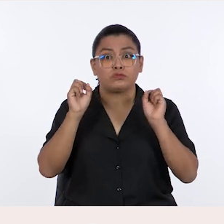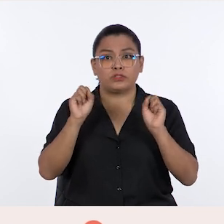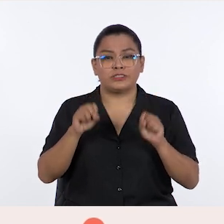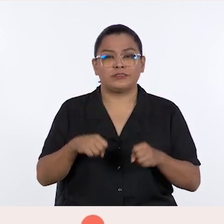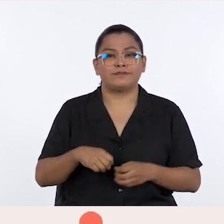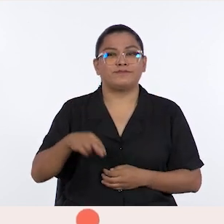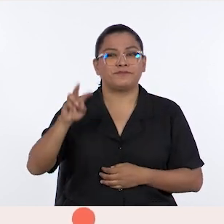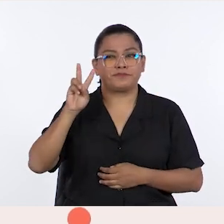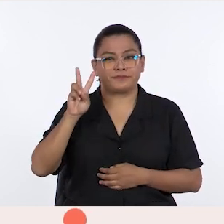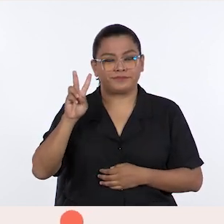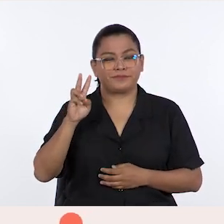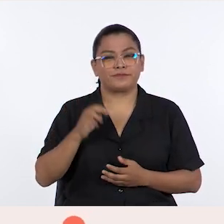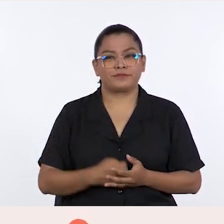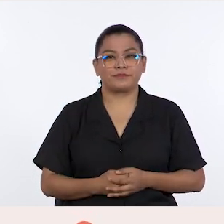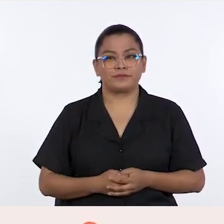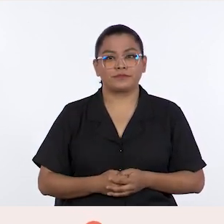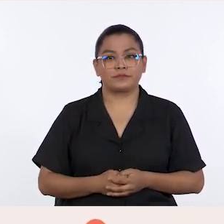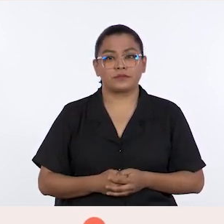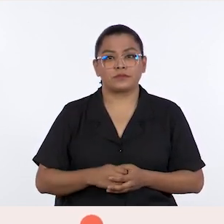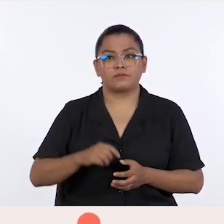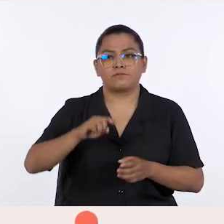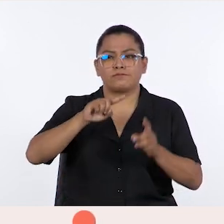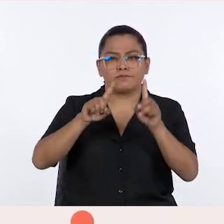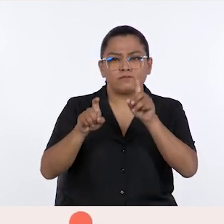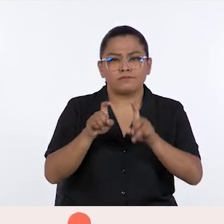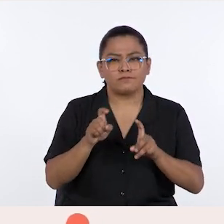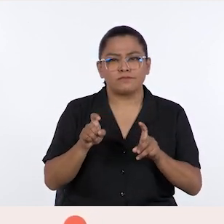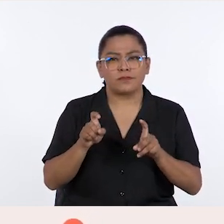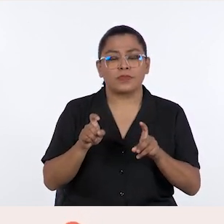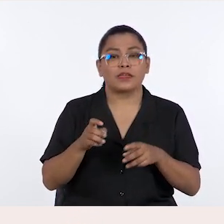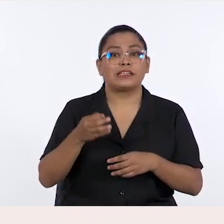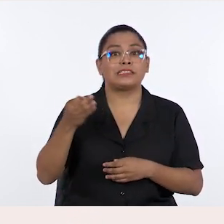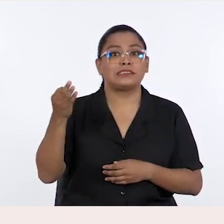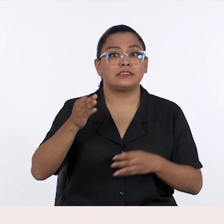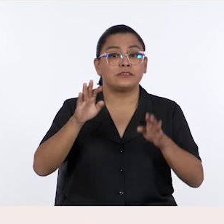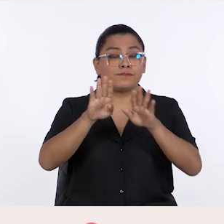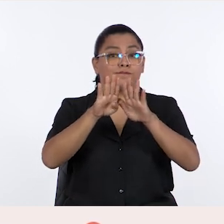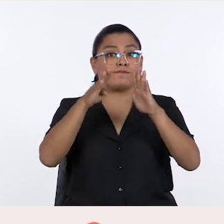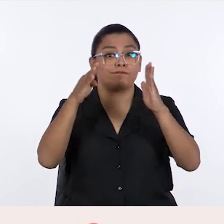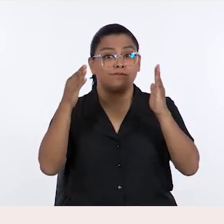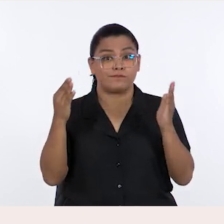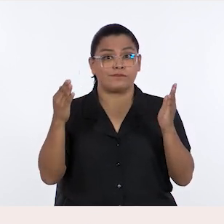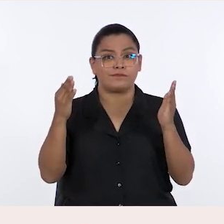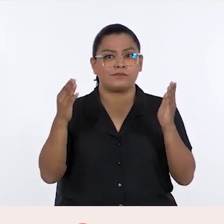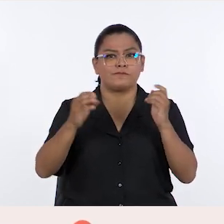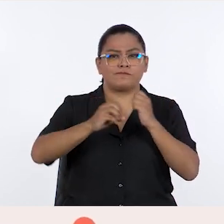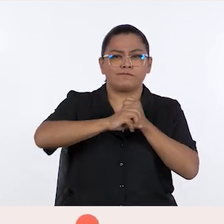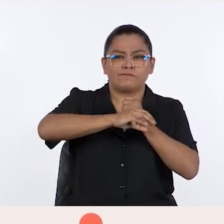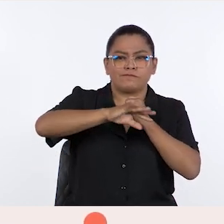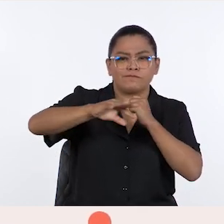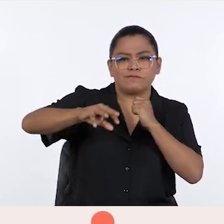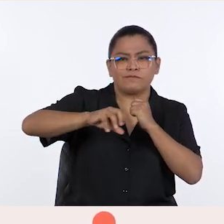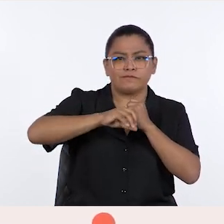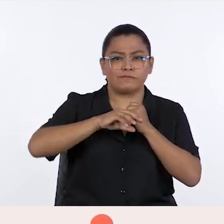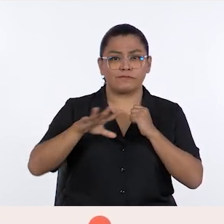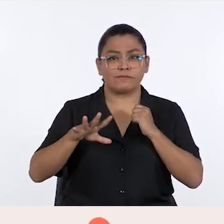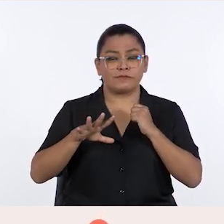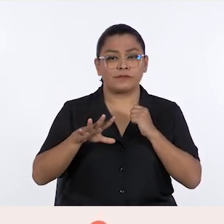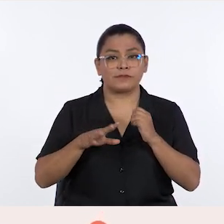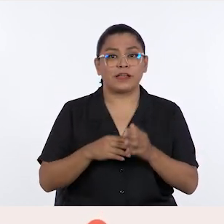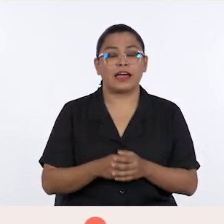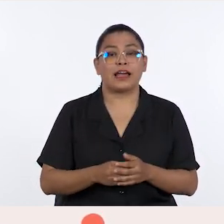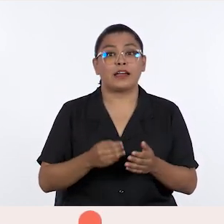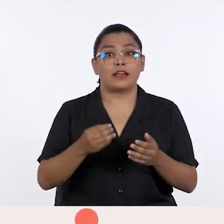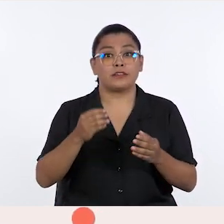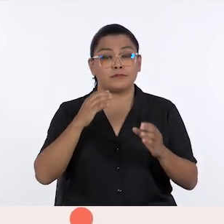posibles. Paso 2. Las preguntas deben ser abiertas, promoviendo de esta manera